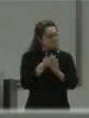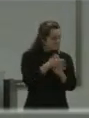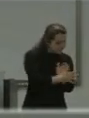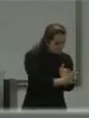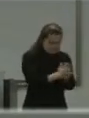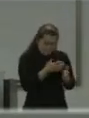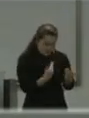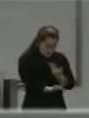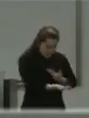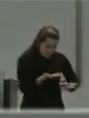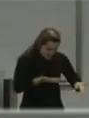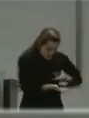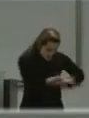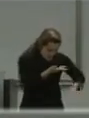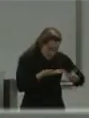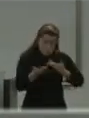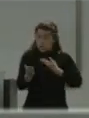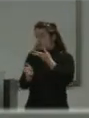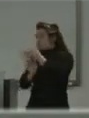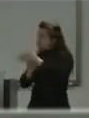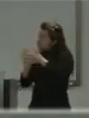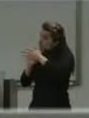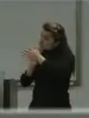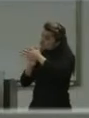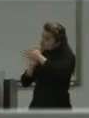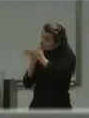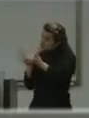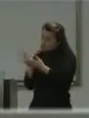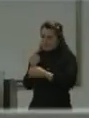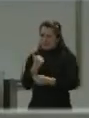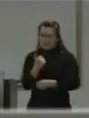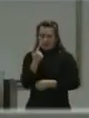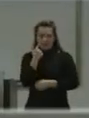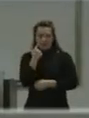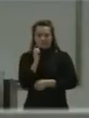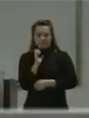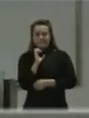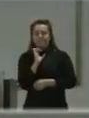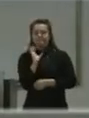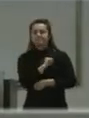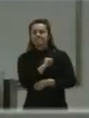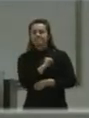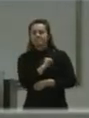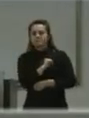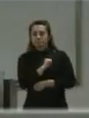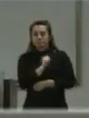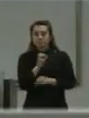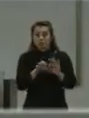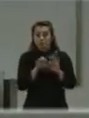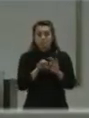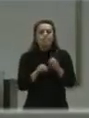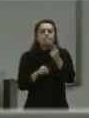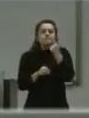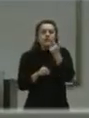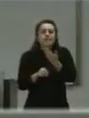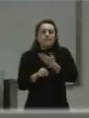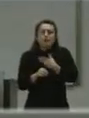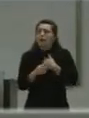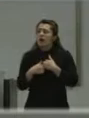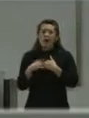con ellos para detectar y para que en esa medida sean a los papás la primera persona que